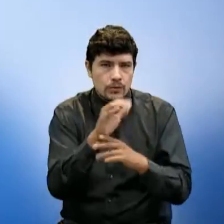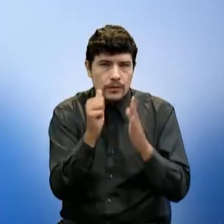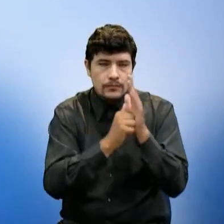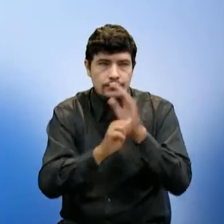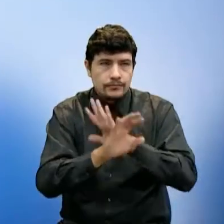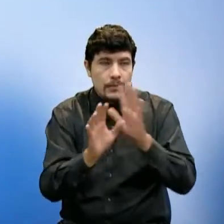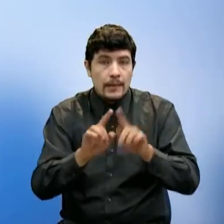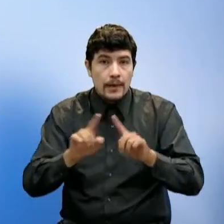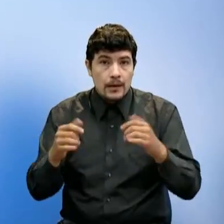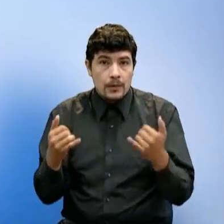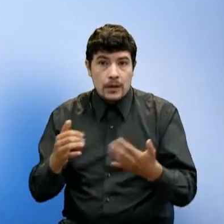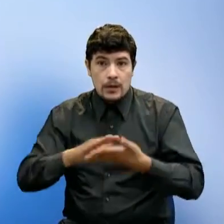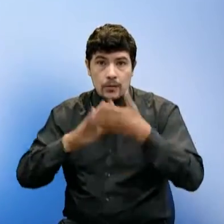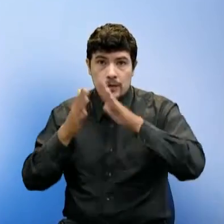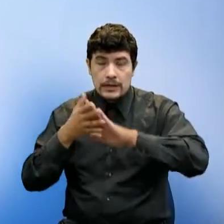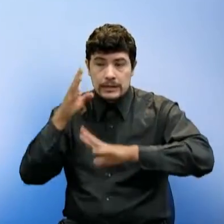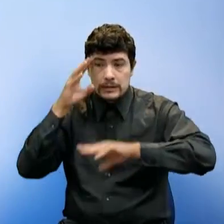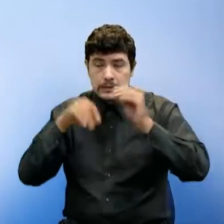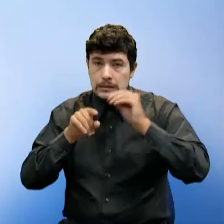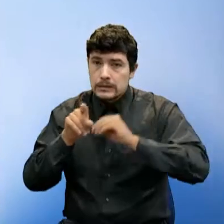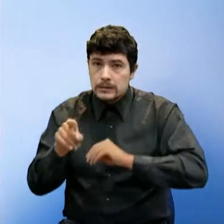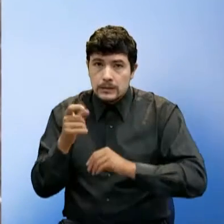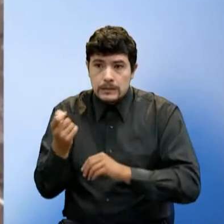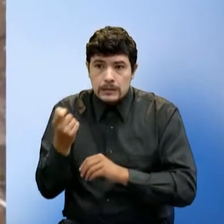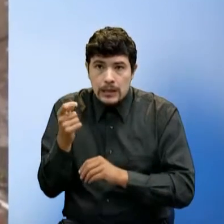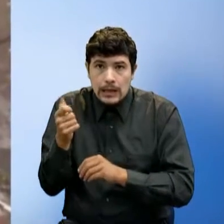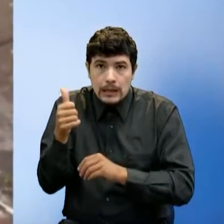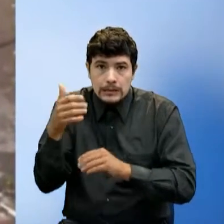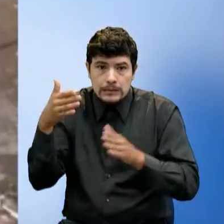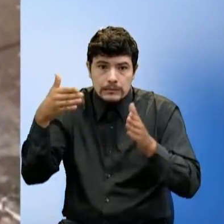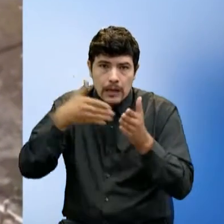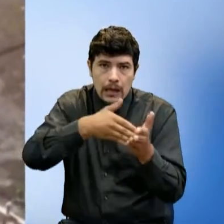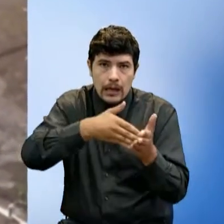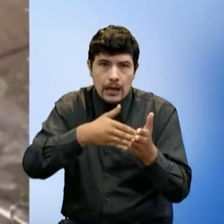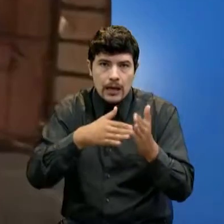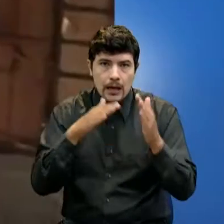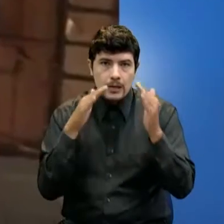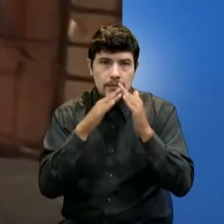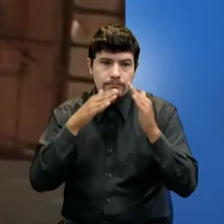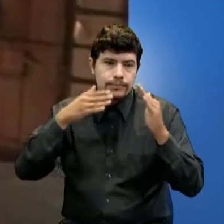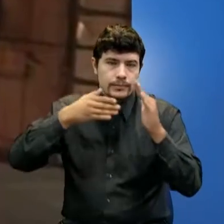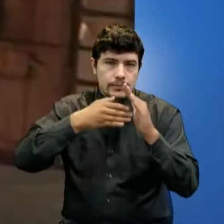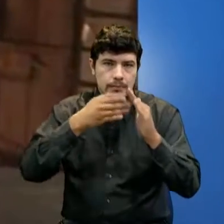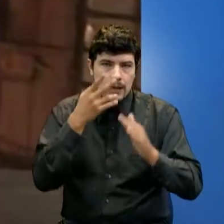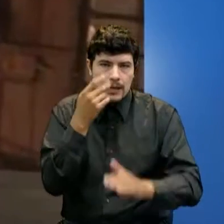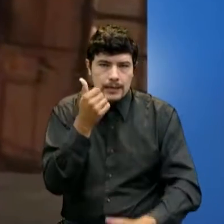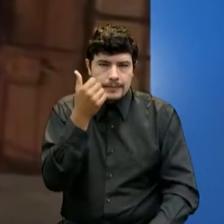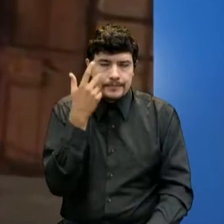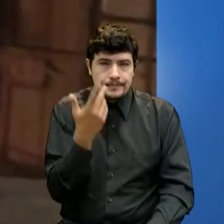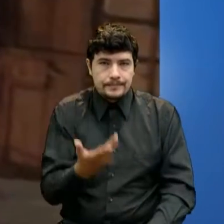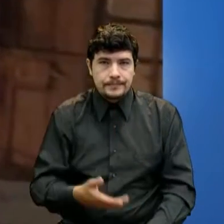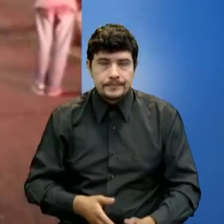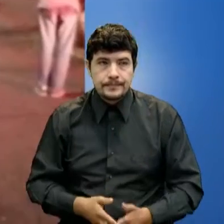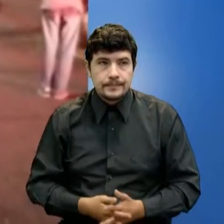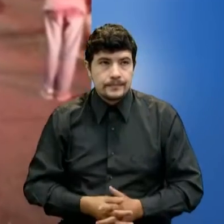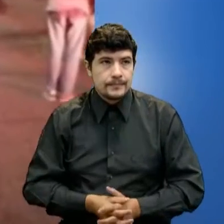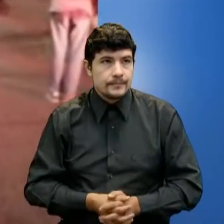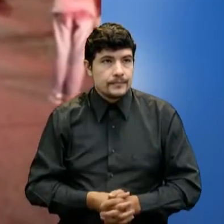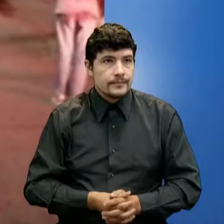materiales. Sin embargo, la comunidad reprocha la imprudencia, pues por poco el camión cae dentro de una vivienda.